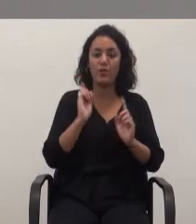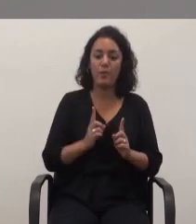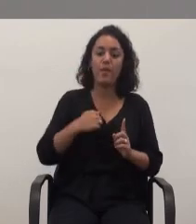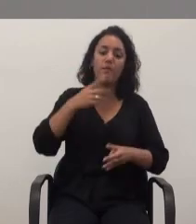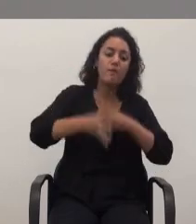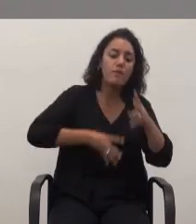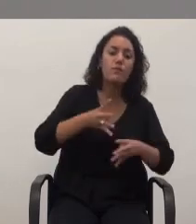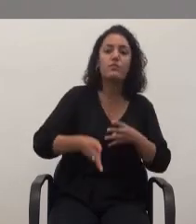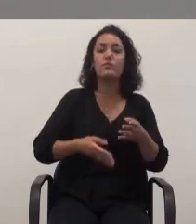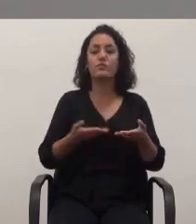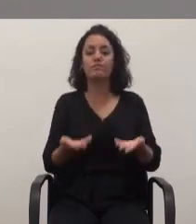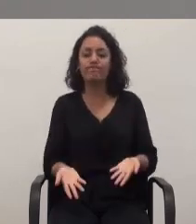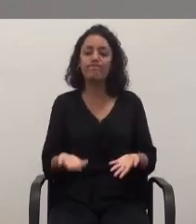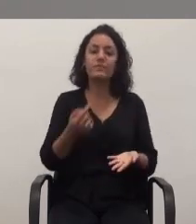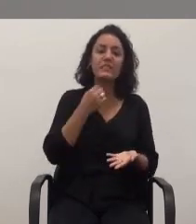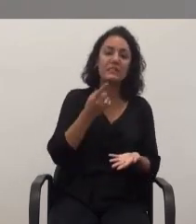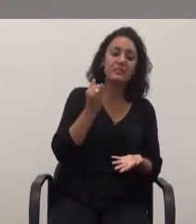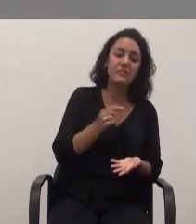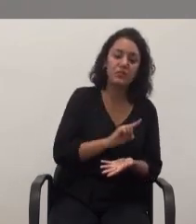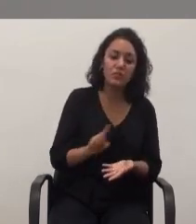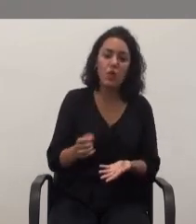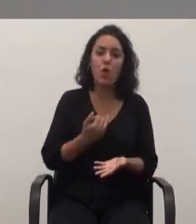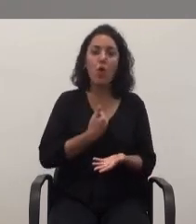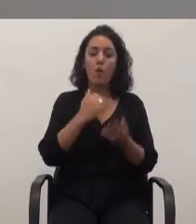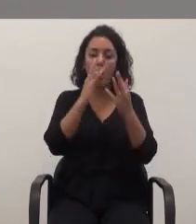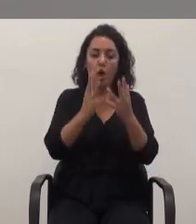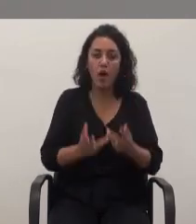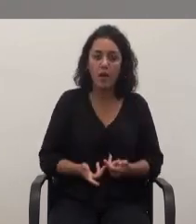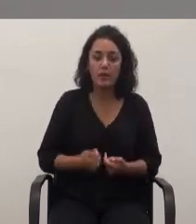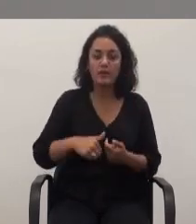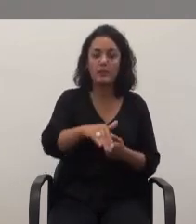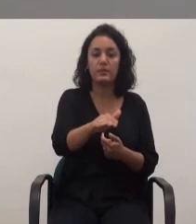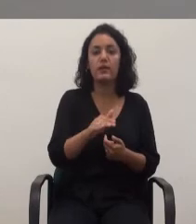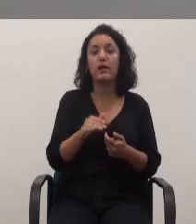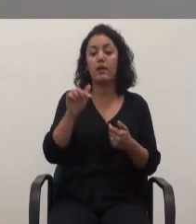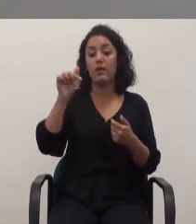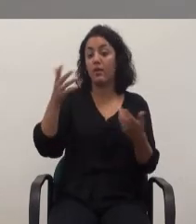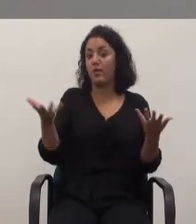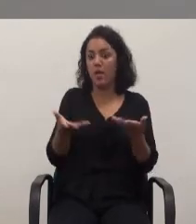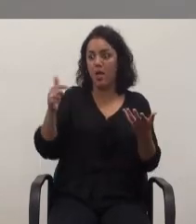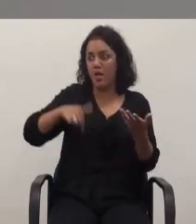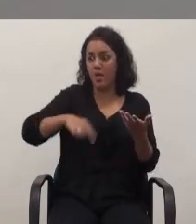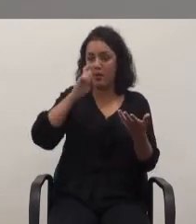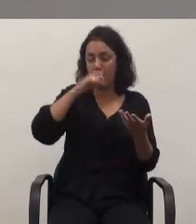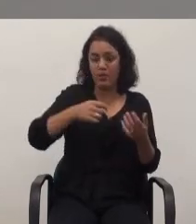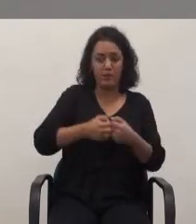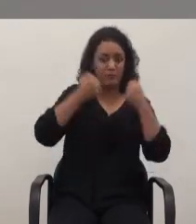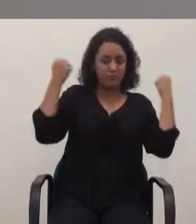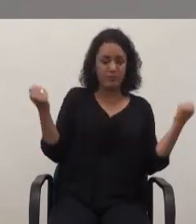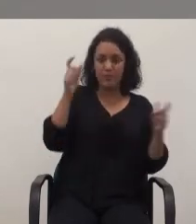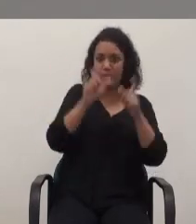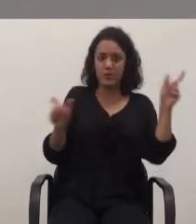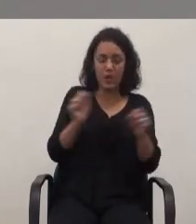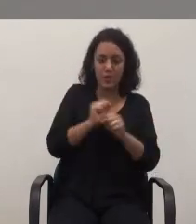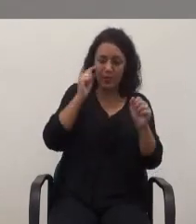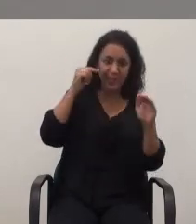poder aguantar el envión de lo que significó un aumento en el ingreso tan significativo, bueno, de nuevo, permita